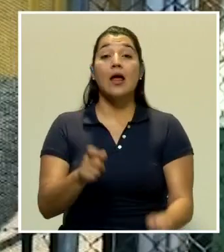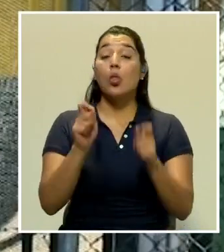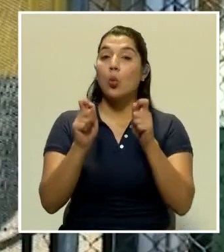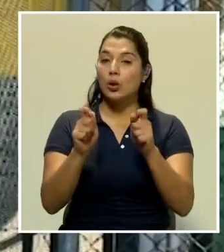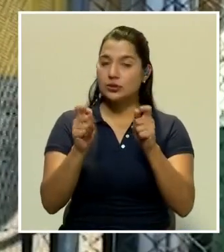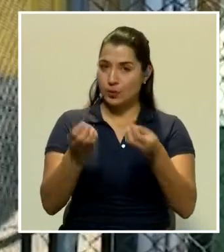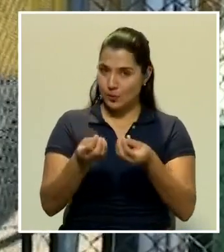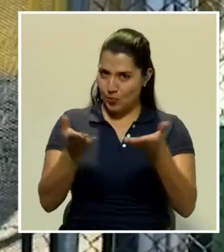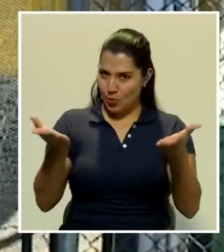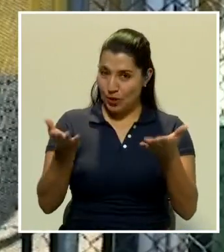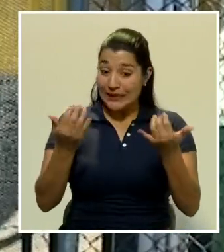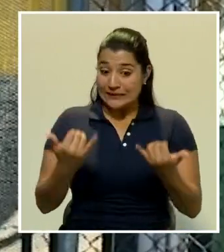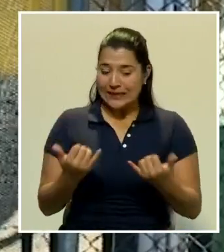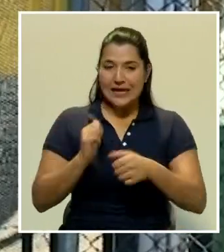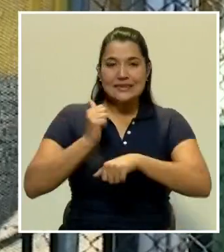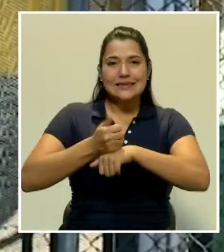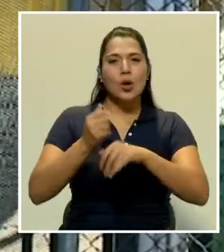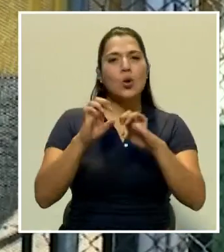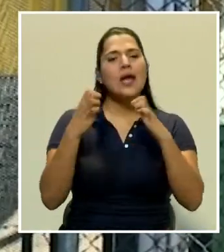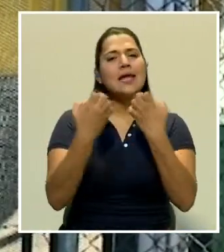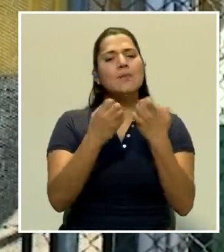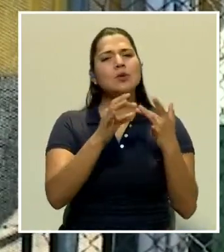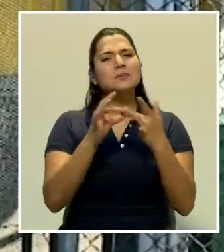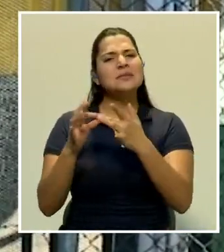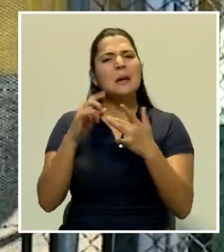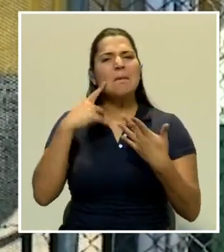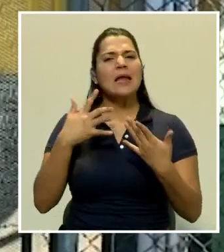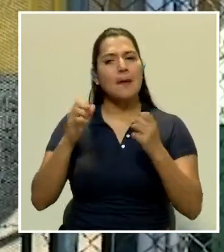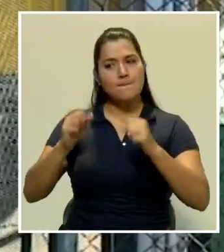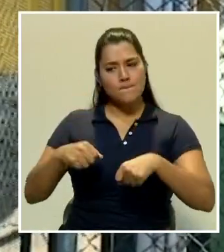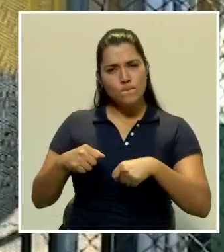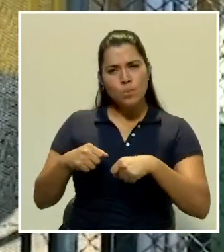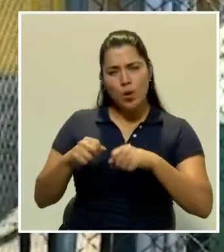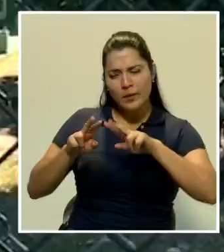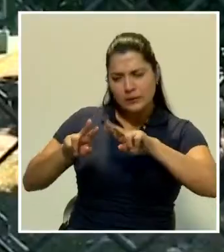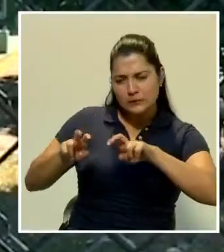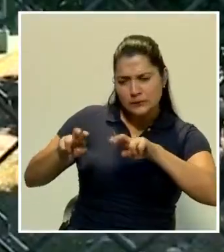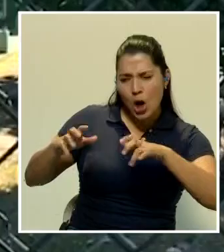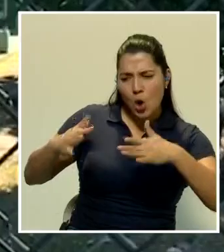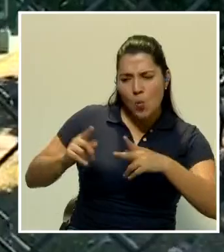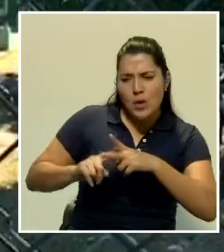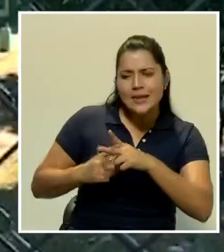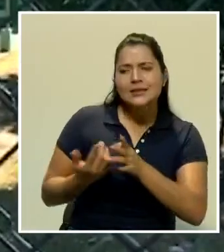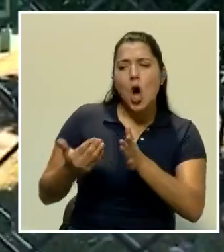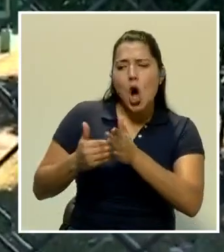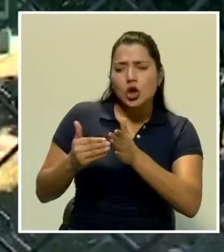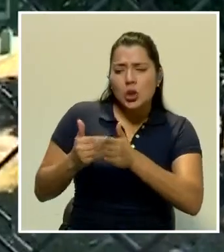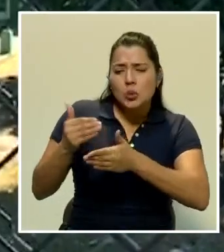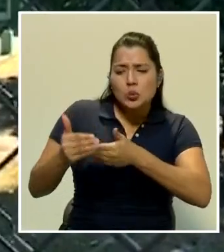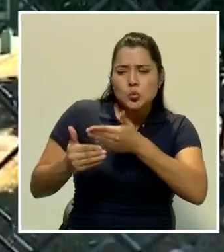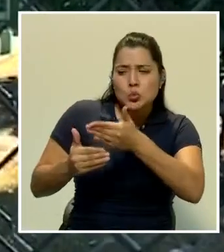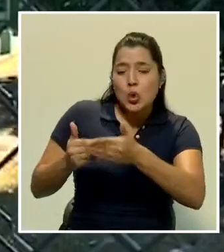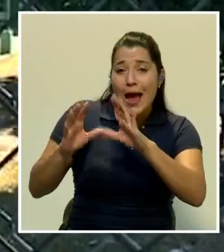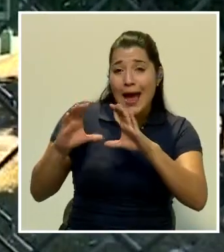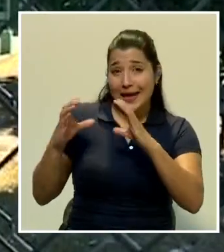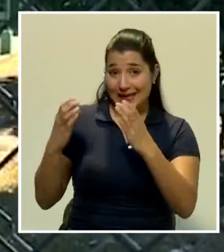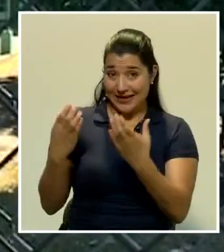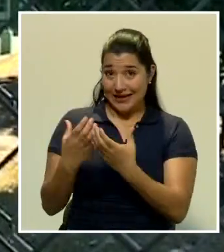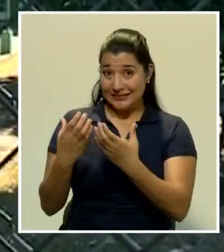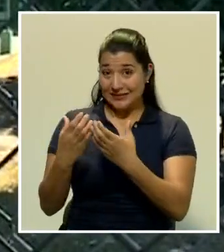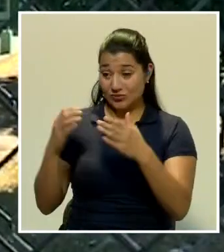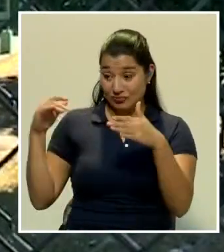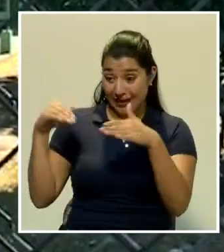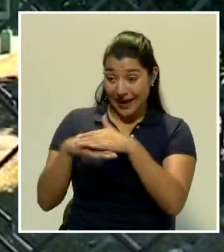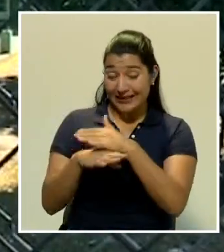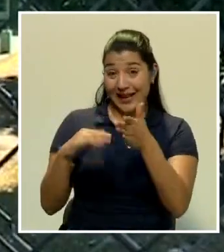Educación Pública estableció un equipo especial que trabaja en la ruta para la reincorporación progresiva de los estudiantes a las aulas de